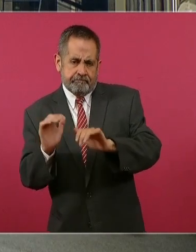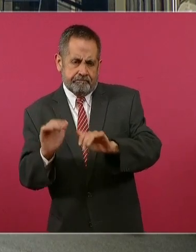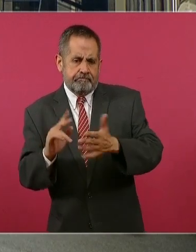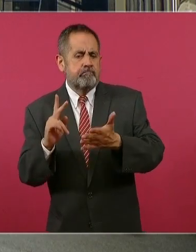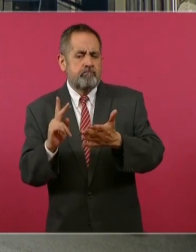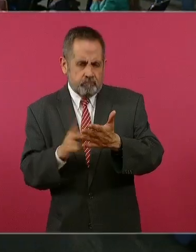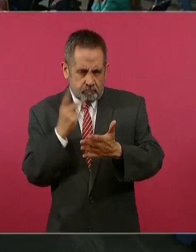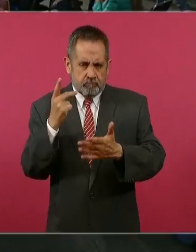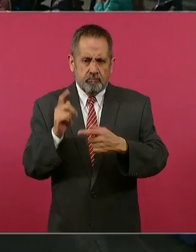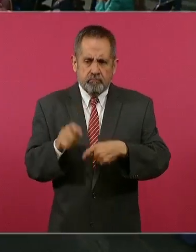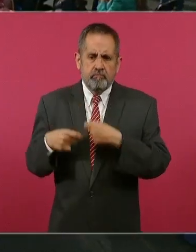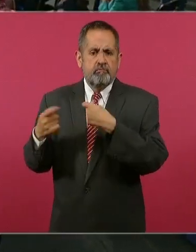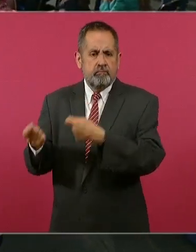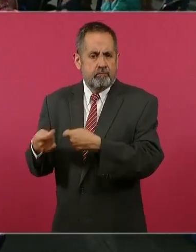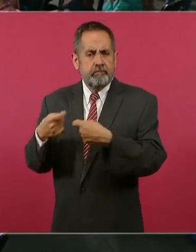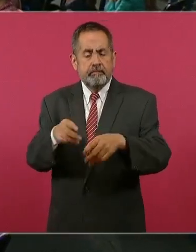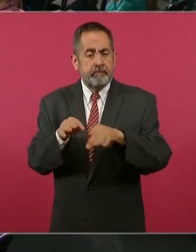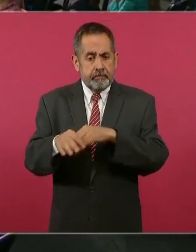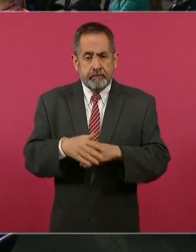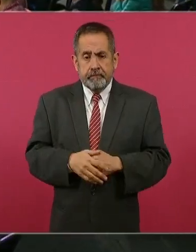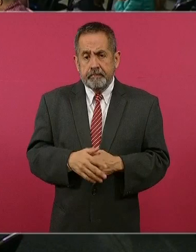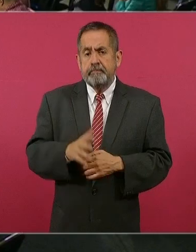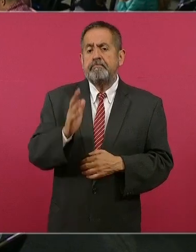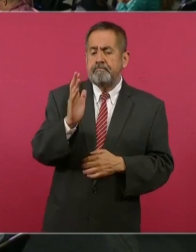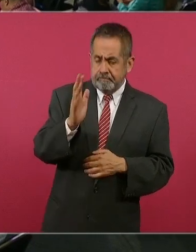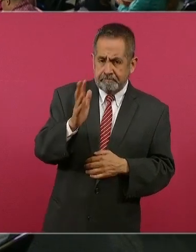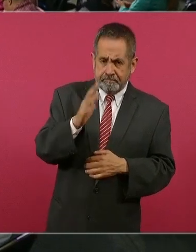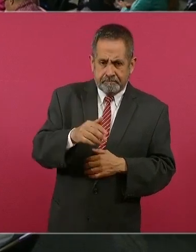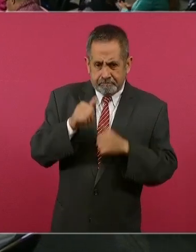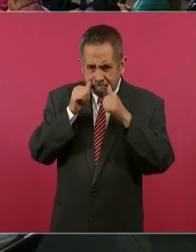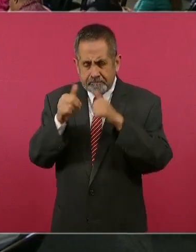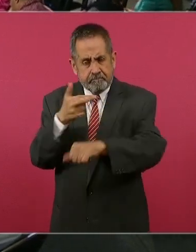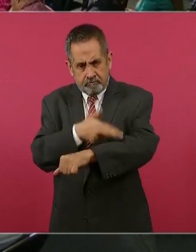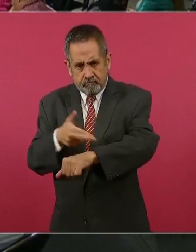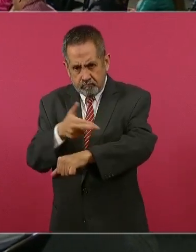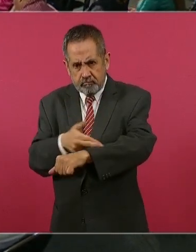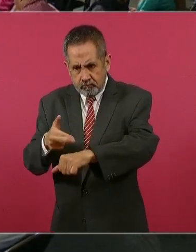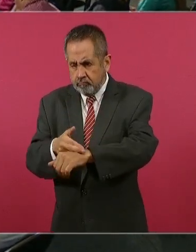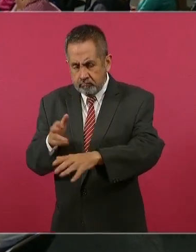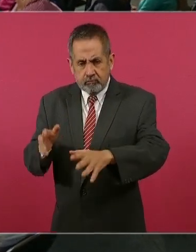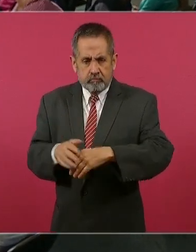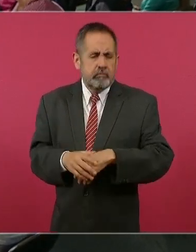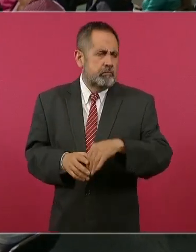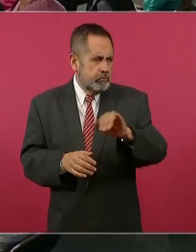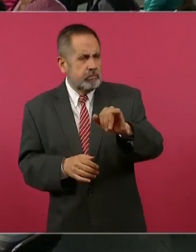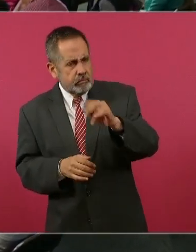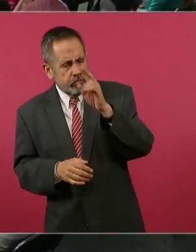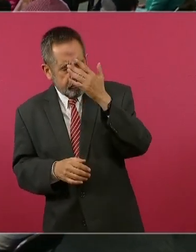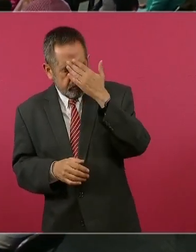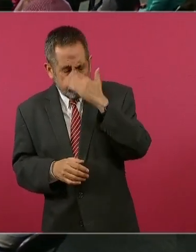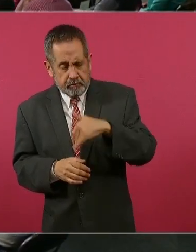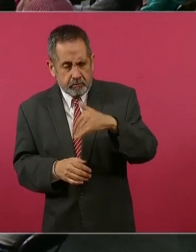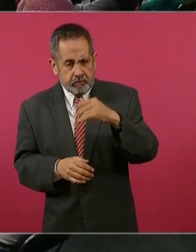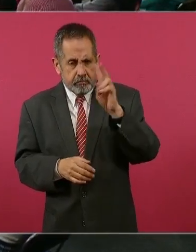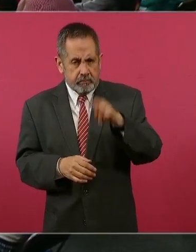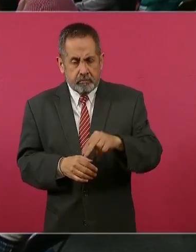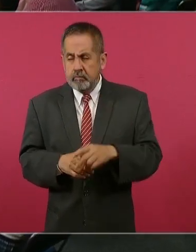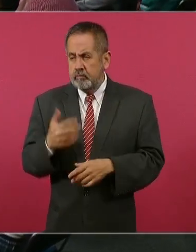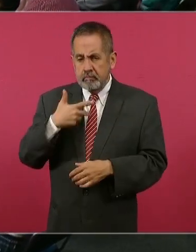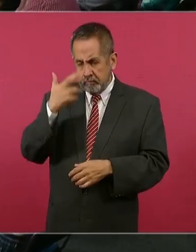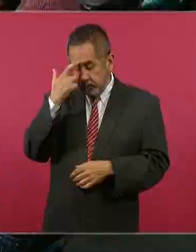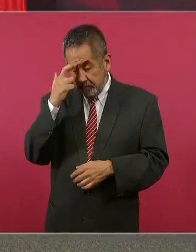reinstalado, porque ya hemos venido atendiendo esta demanda, que es muy